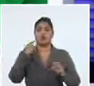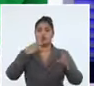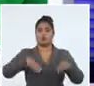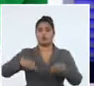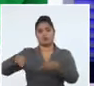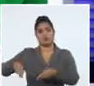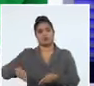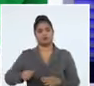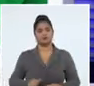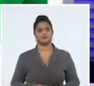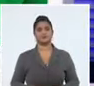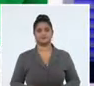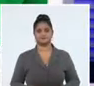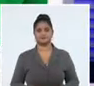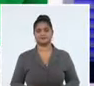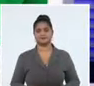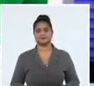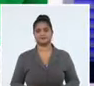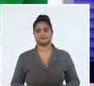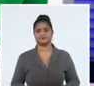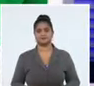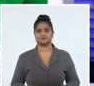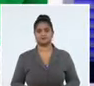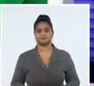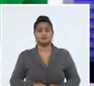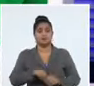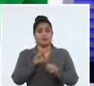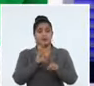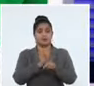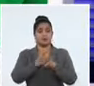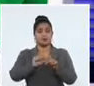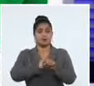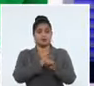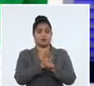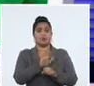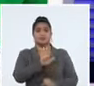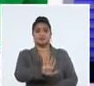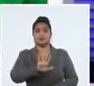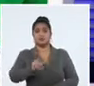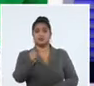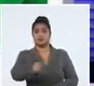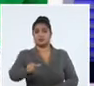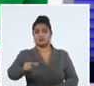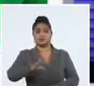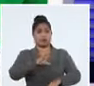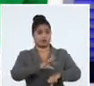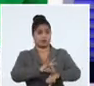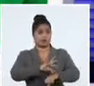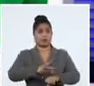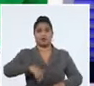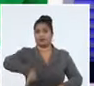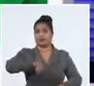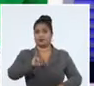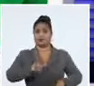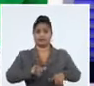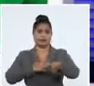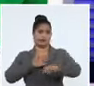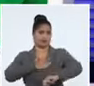país. Los 2 evacuados, los 55 retornados, después de haber hecho el diagnóstico, y ayer